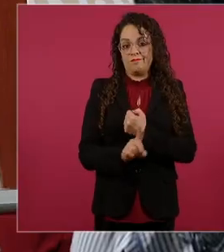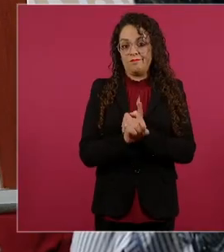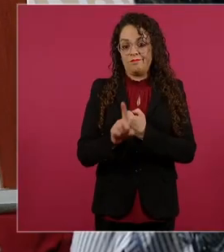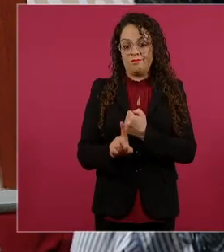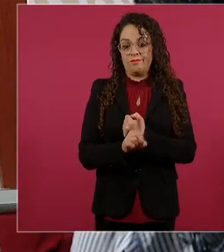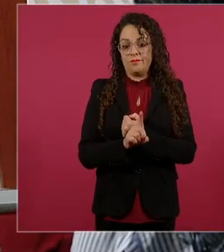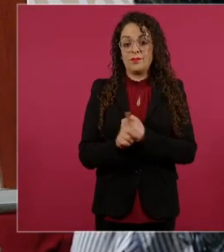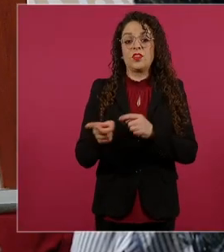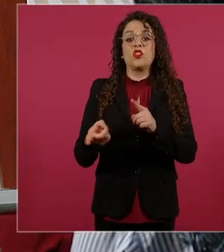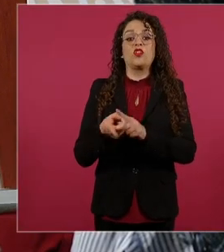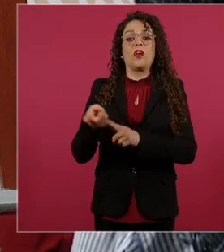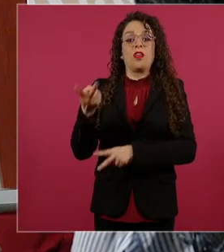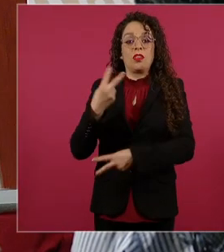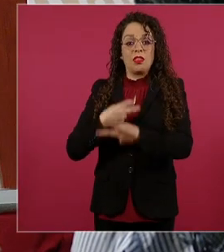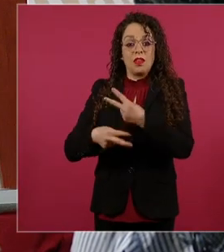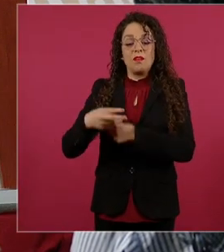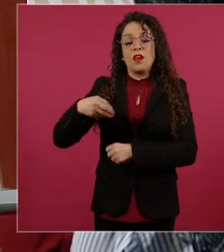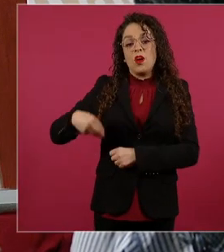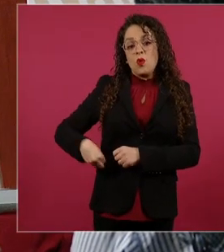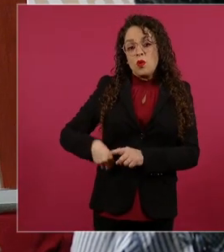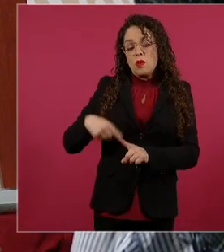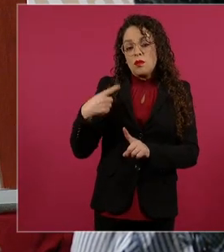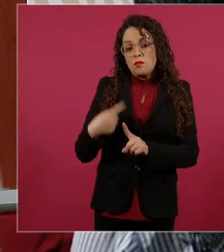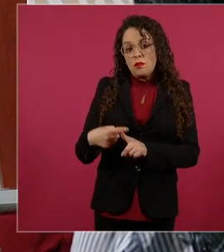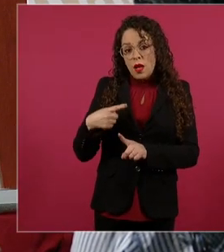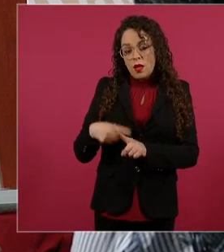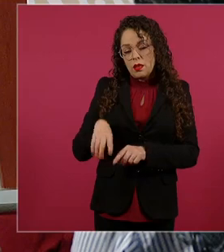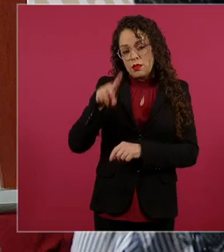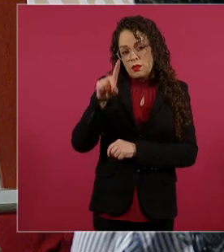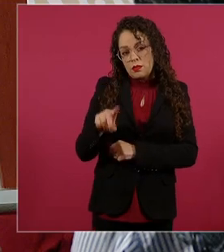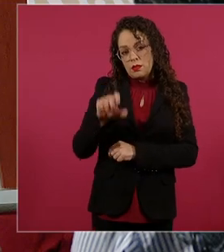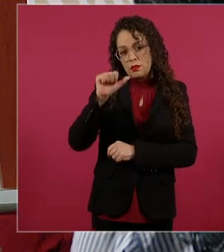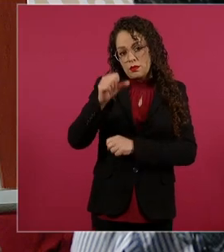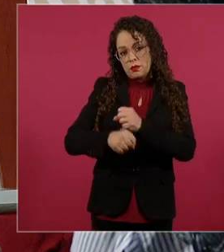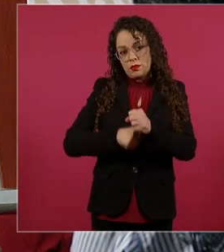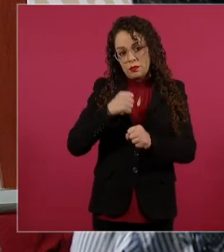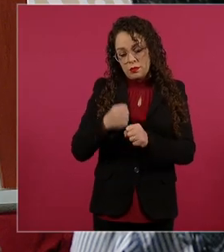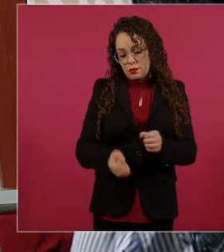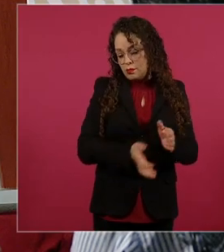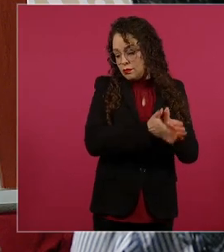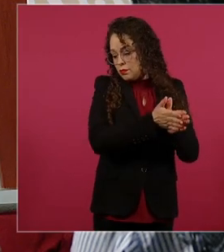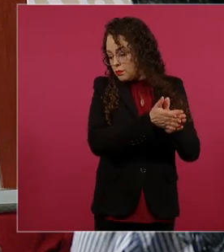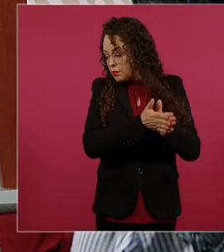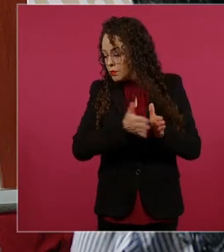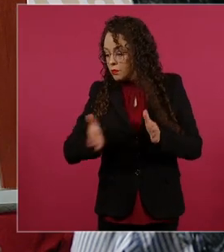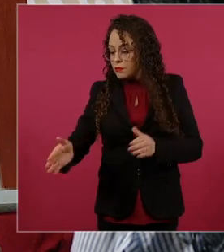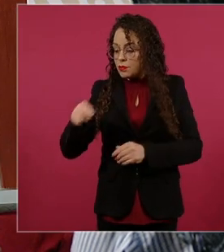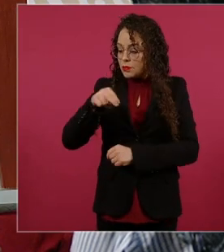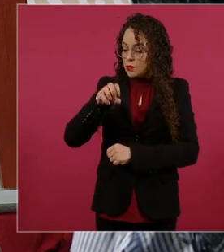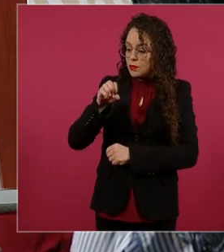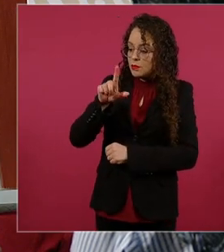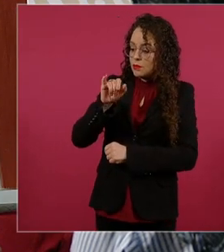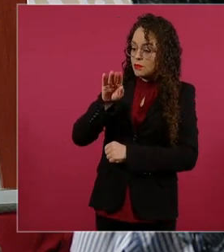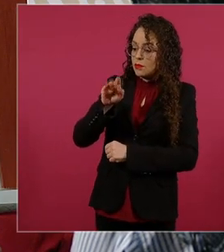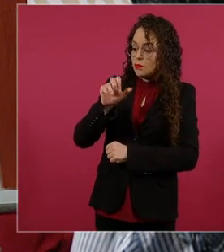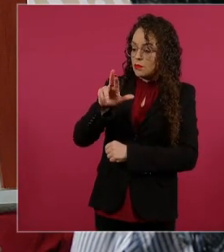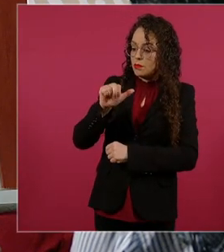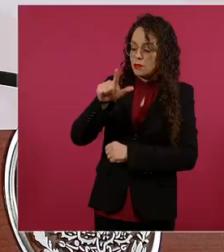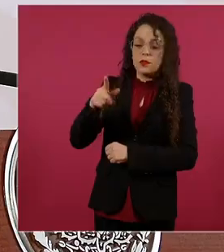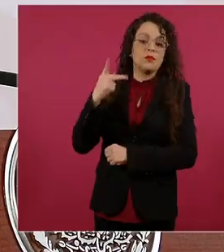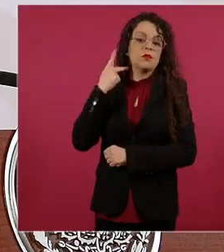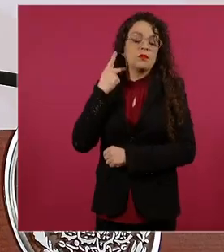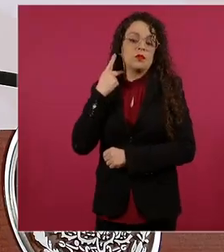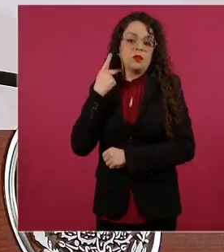neoliberal en estos 36 años que estamos hablando en donde nada más les interesaba